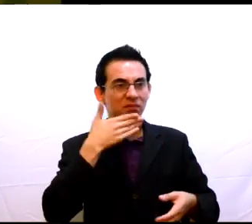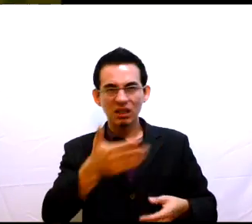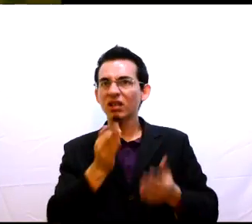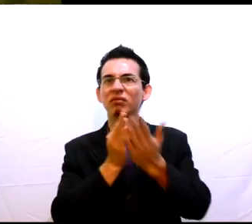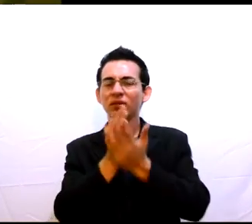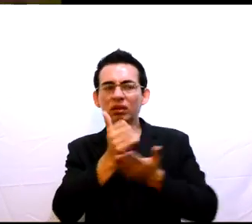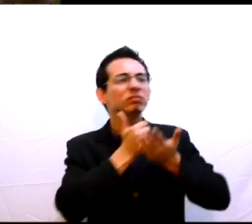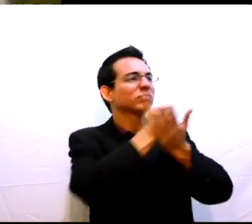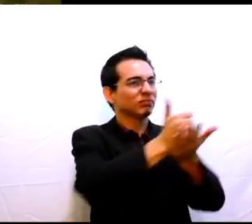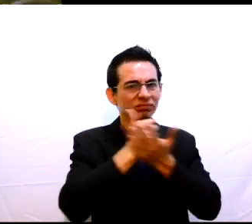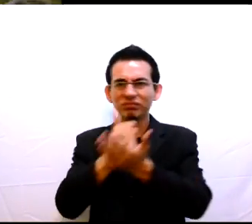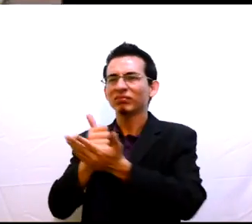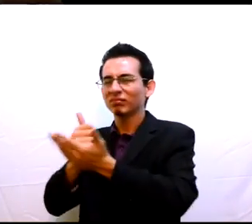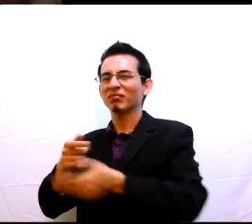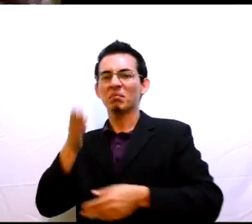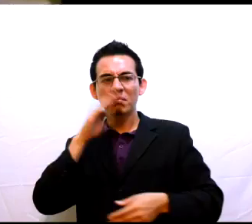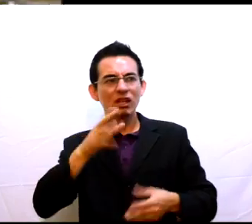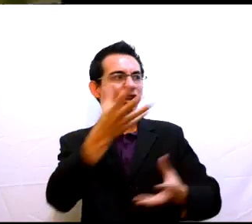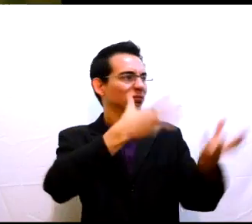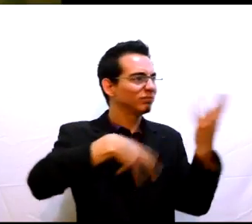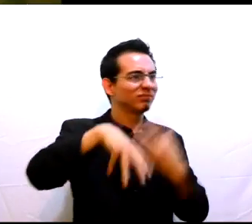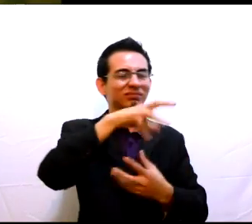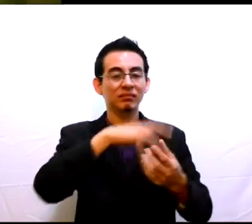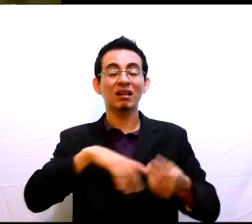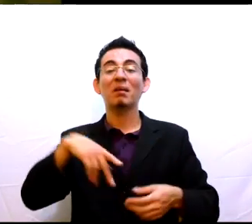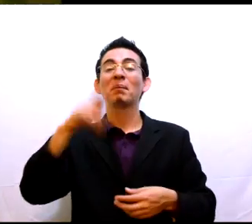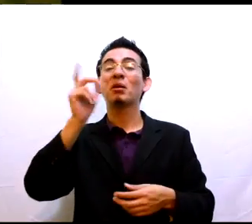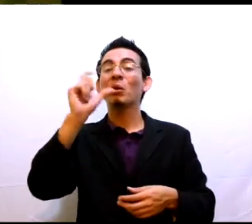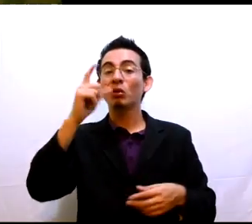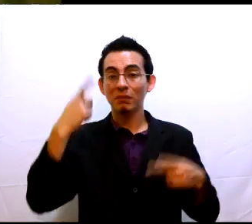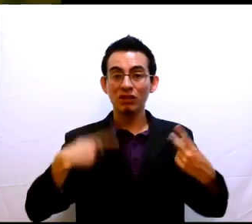otro lo guardó dijo siervo malo y negligente